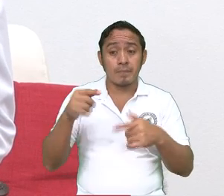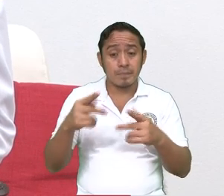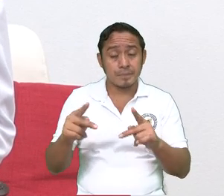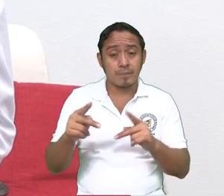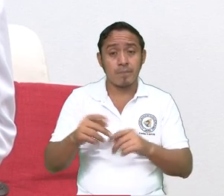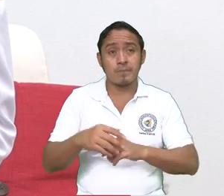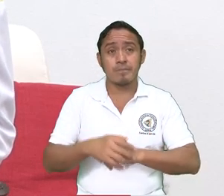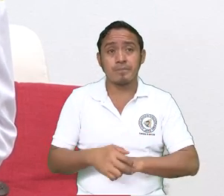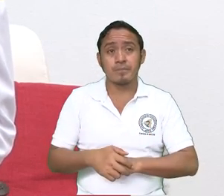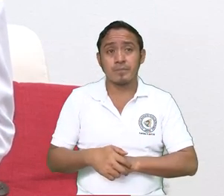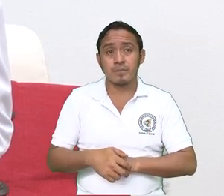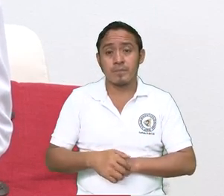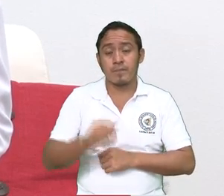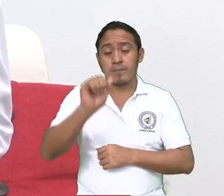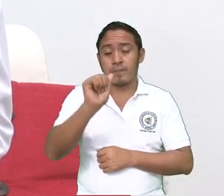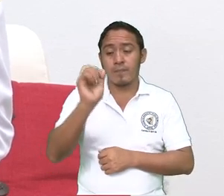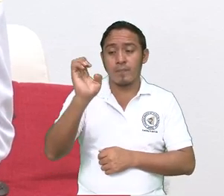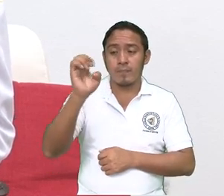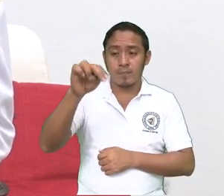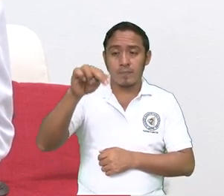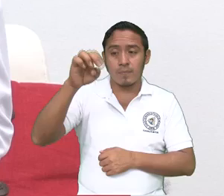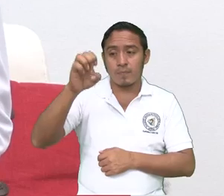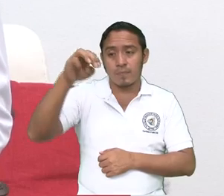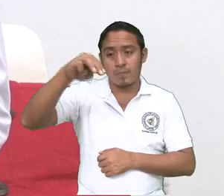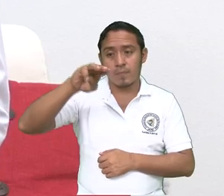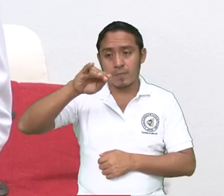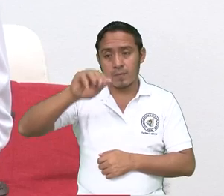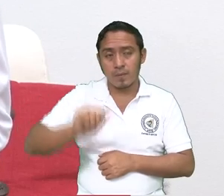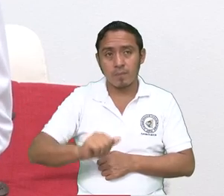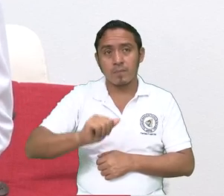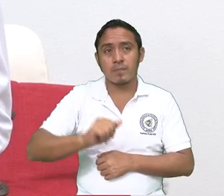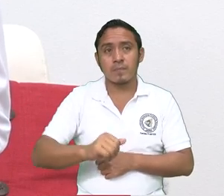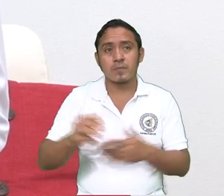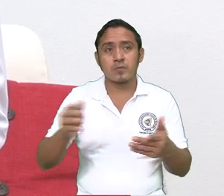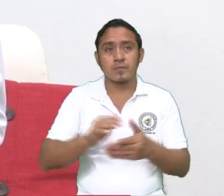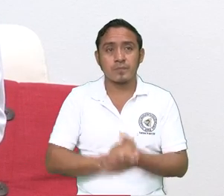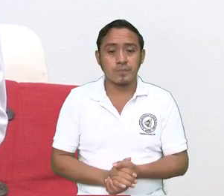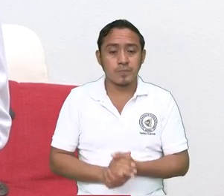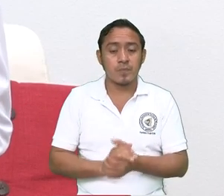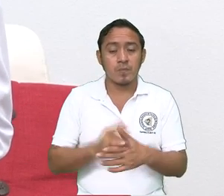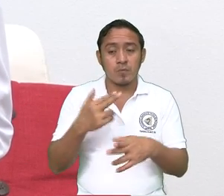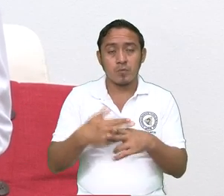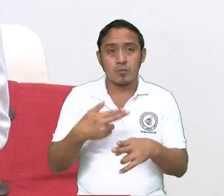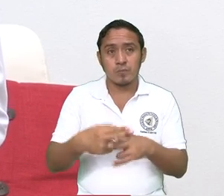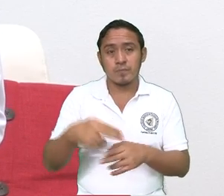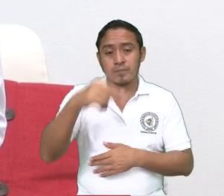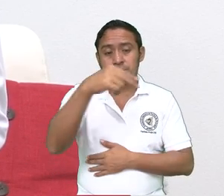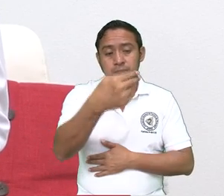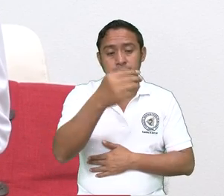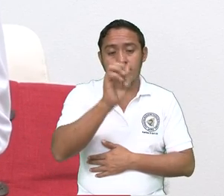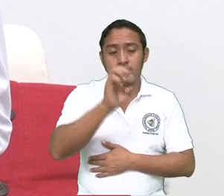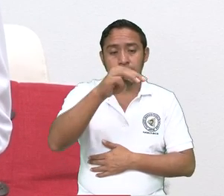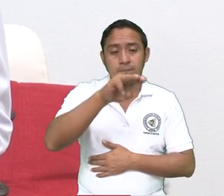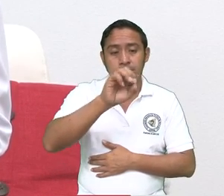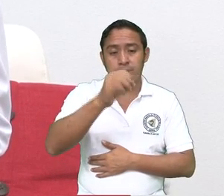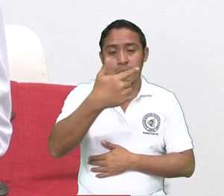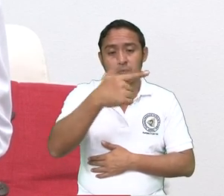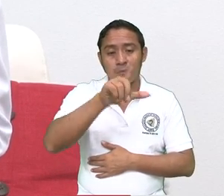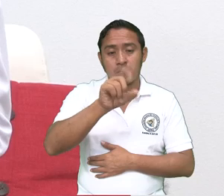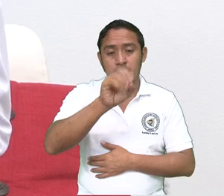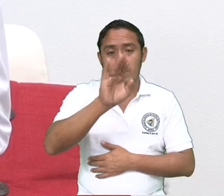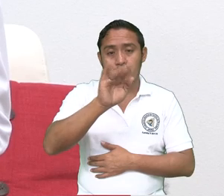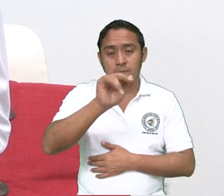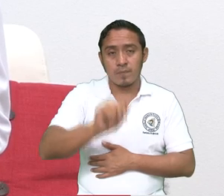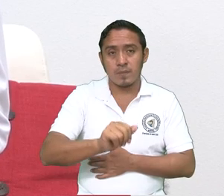se delimita o se traduce por algo que nosotros conocemos como hemoglobina que es la